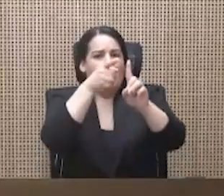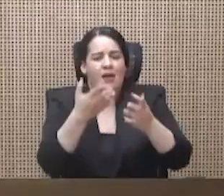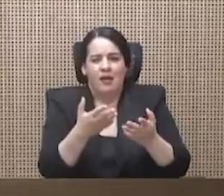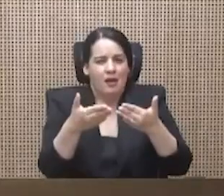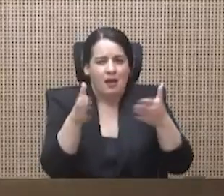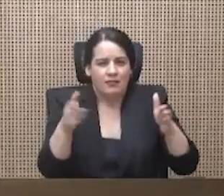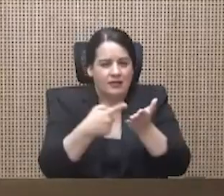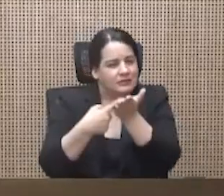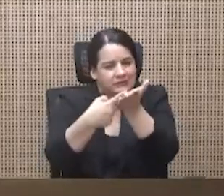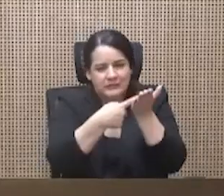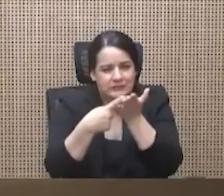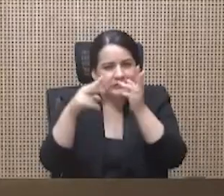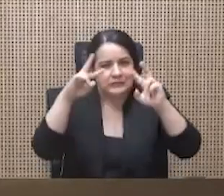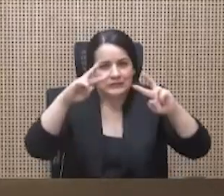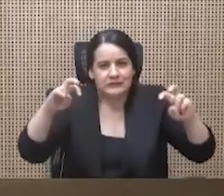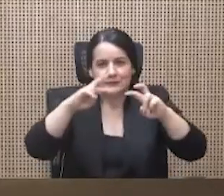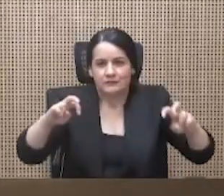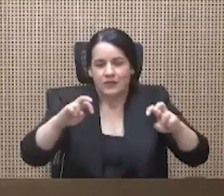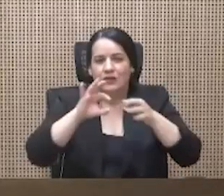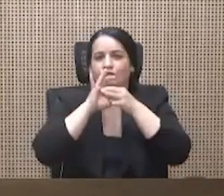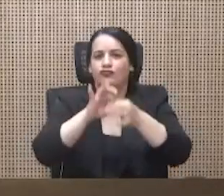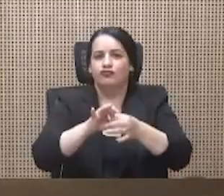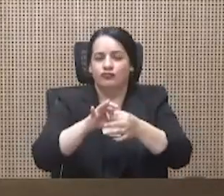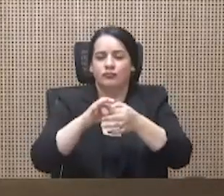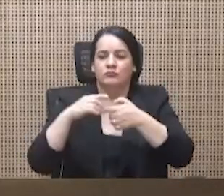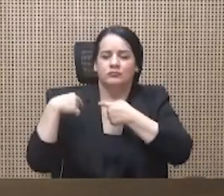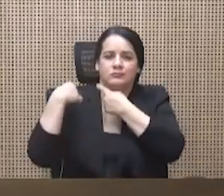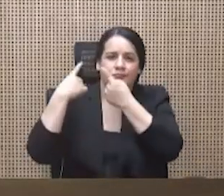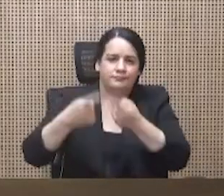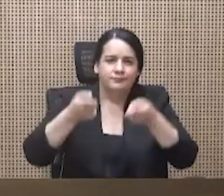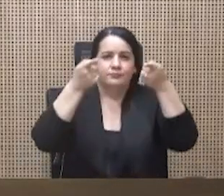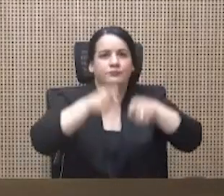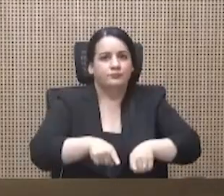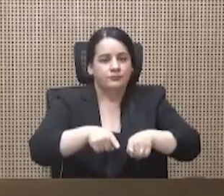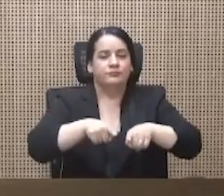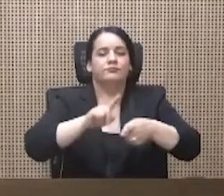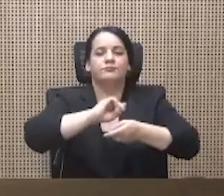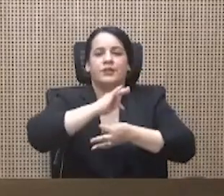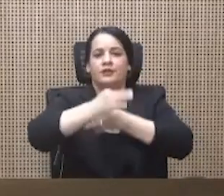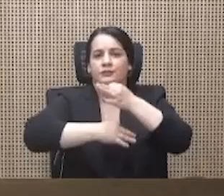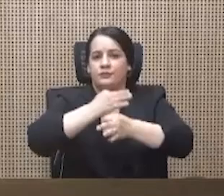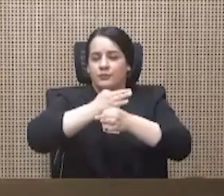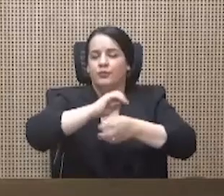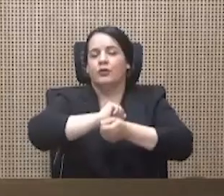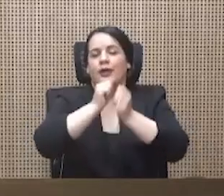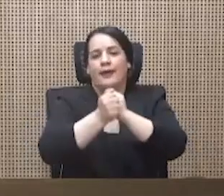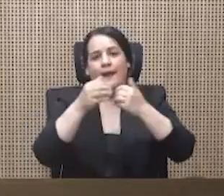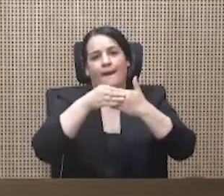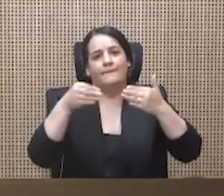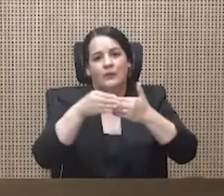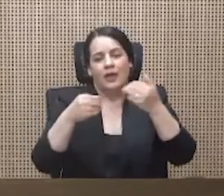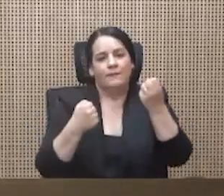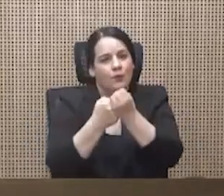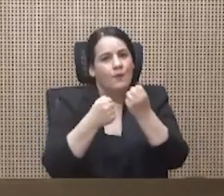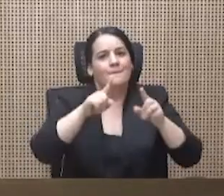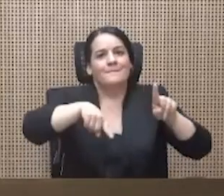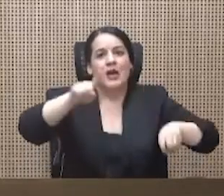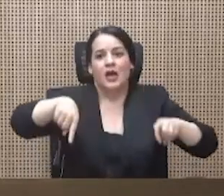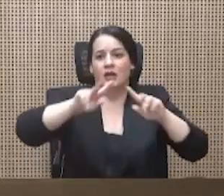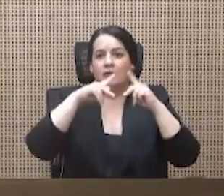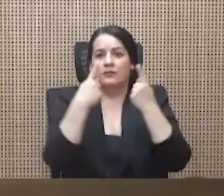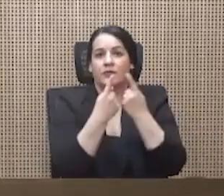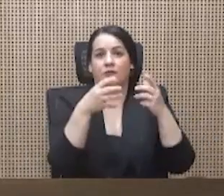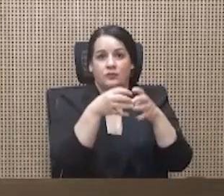y la discusión sobre lo que ha venido sucediendo con el tipo de cambio apoyado por varias fracciones. De